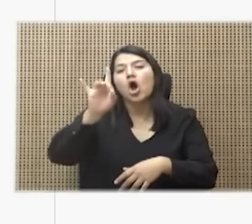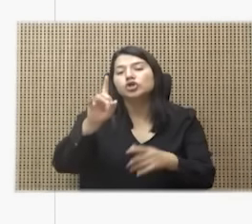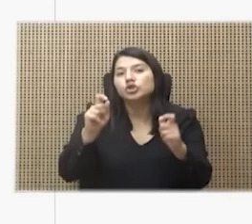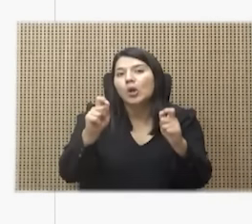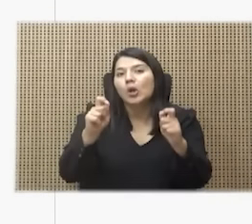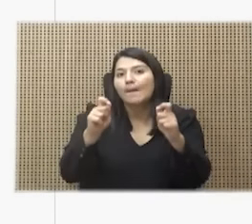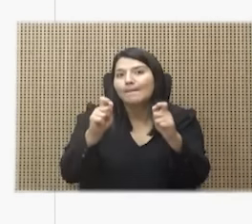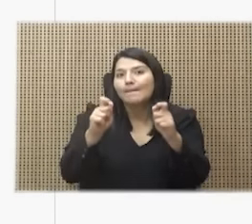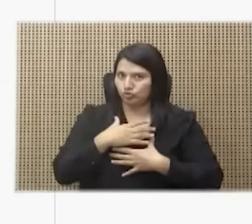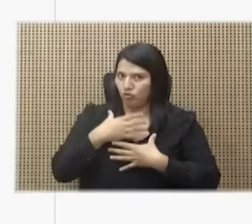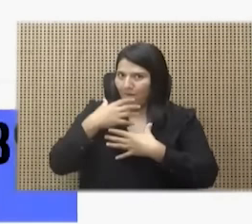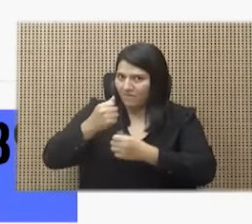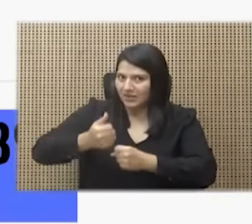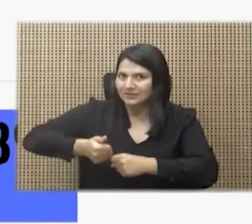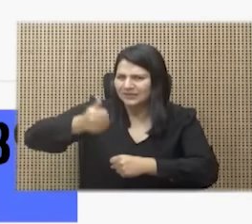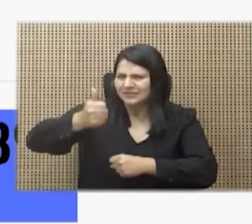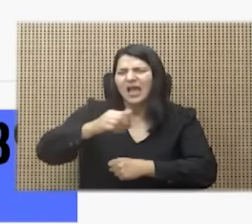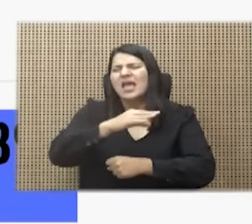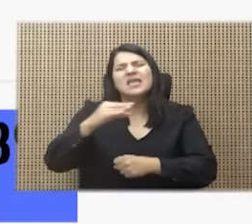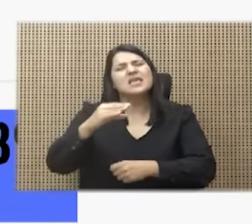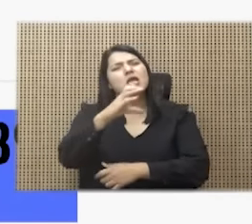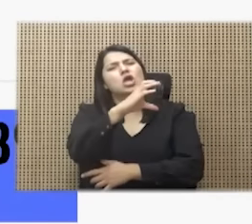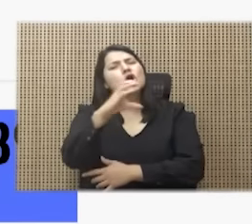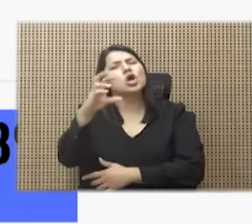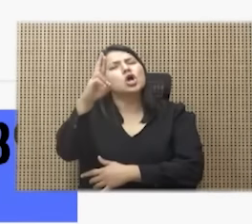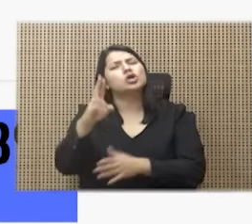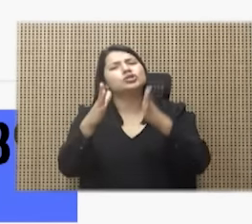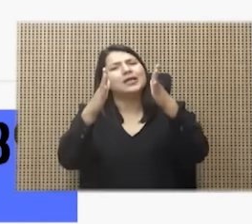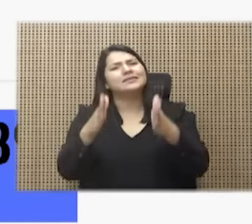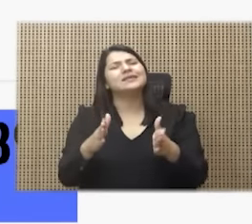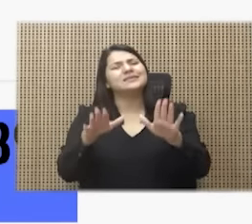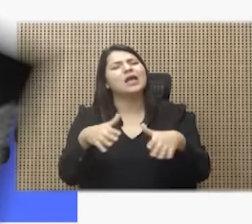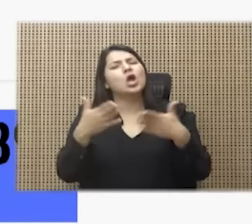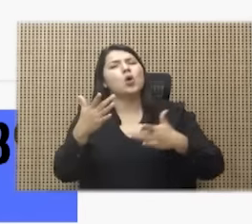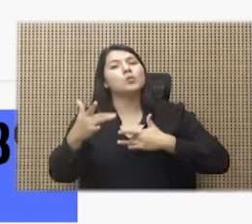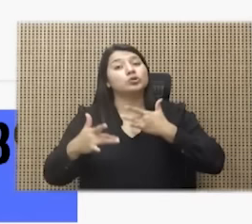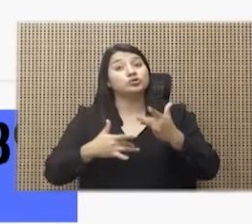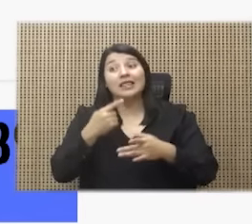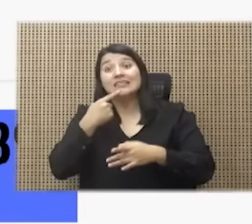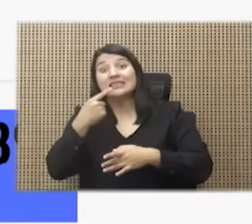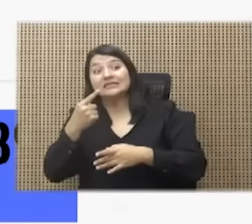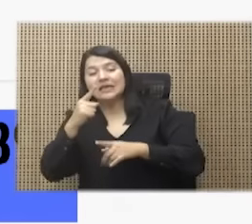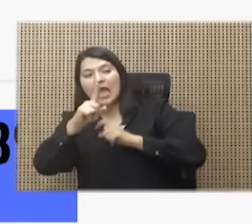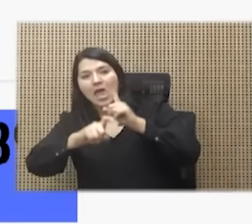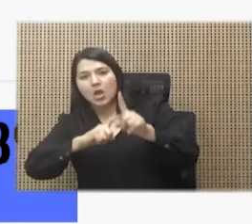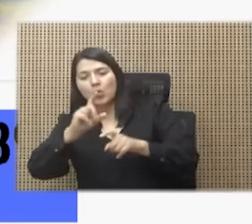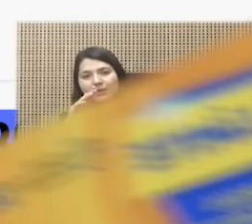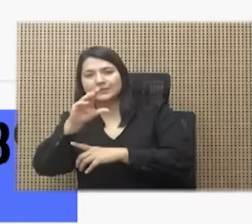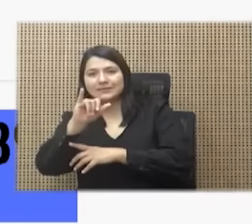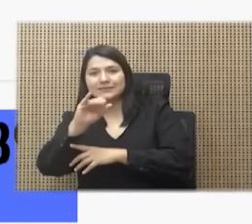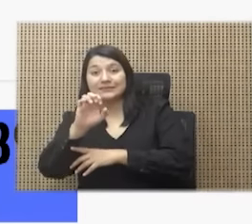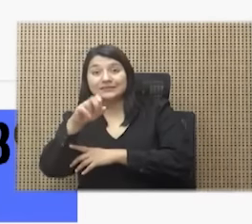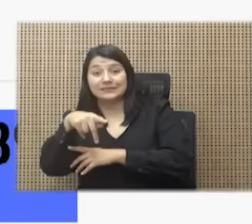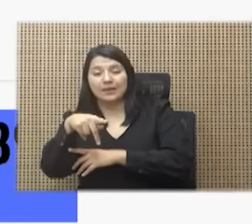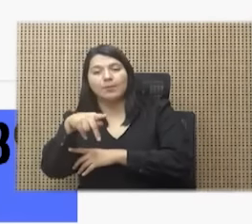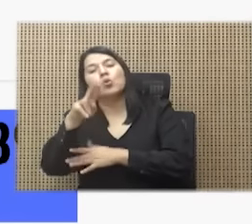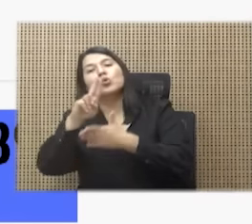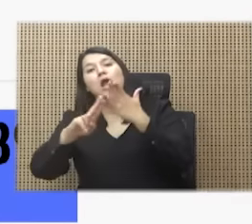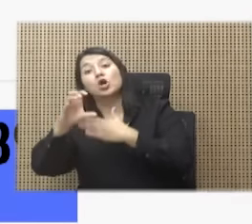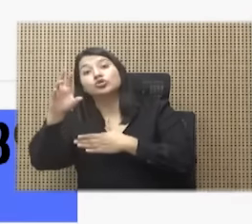confianza. ¿Y cómo sienten los costarricenses, de acuerdo con la encuesta CIEP-UCR, el rumbo actual del país?